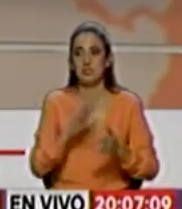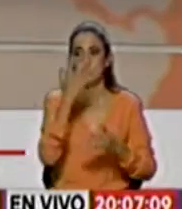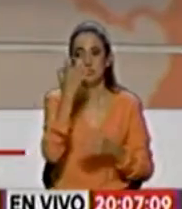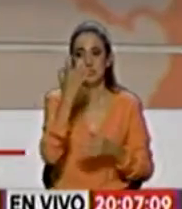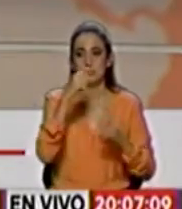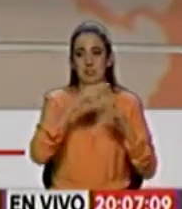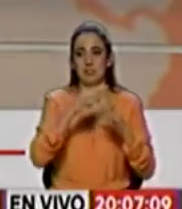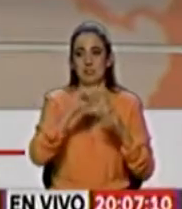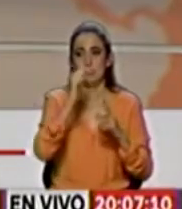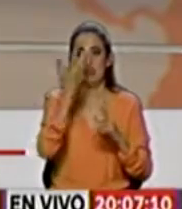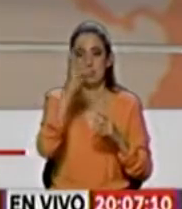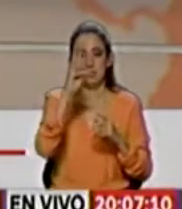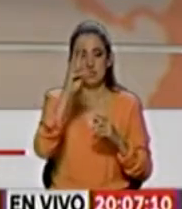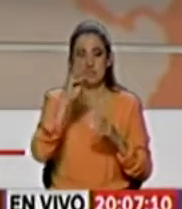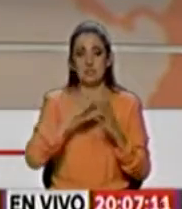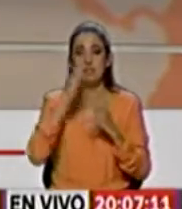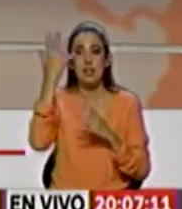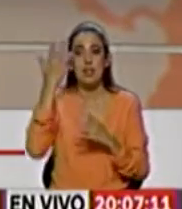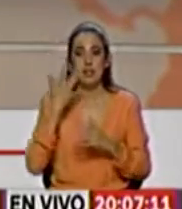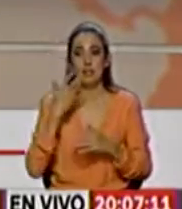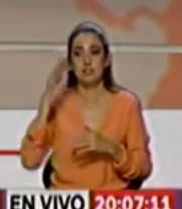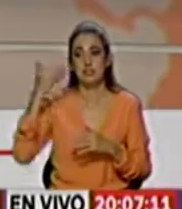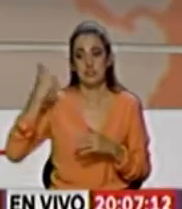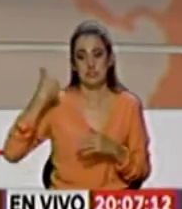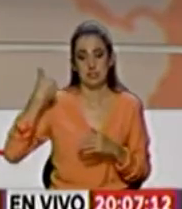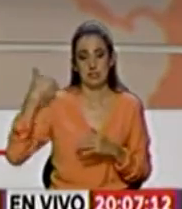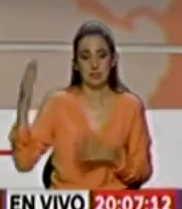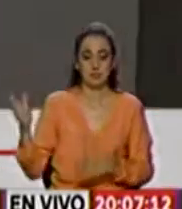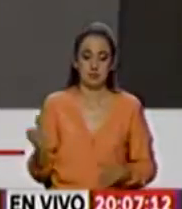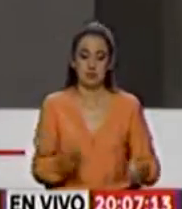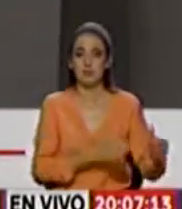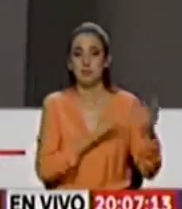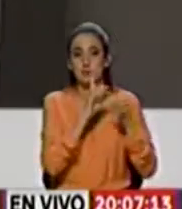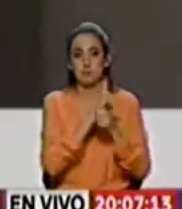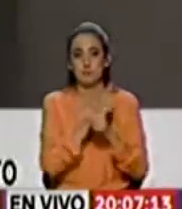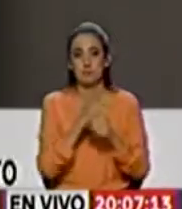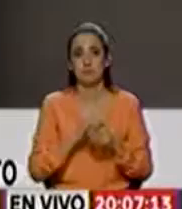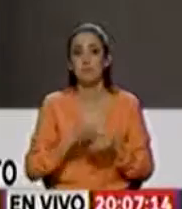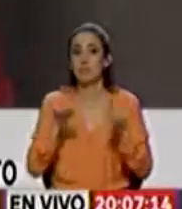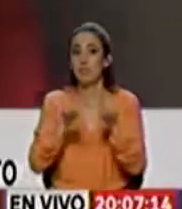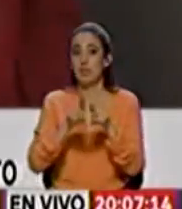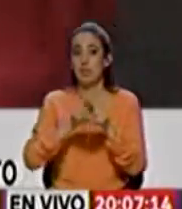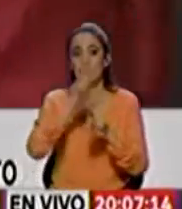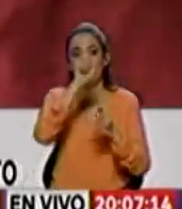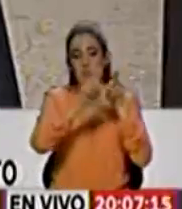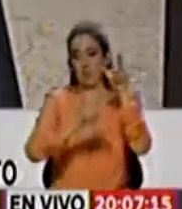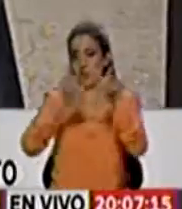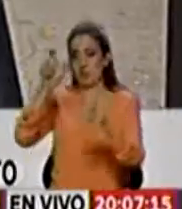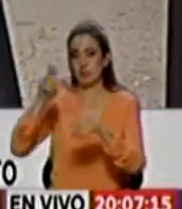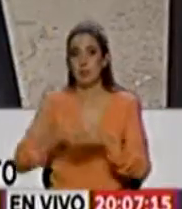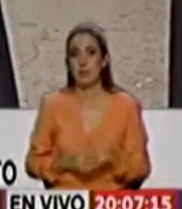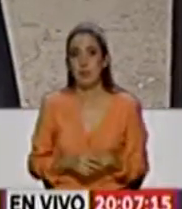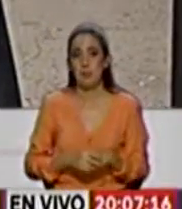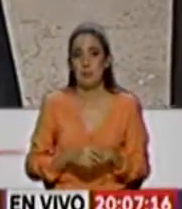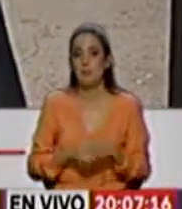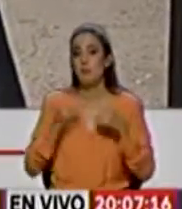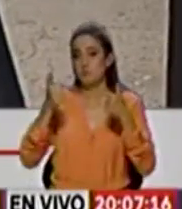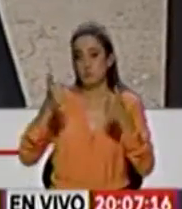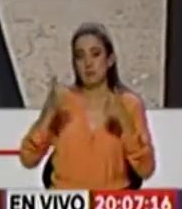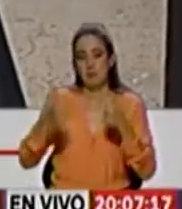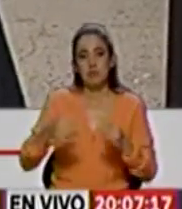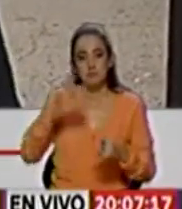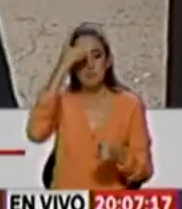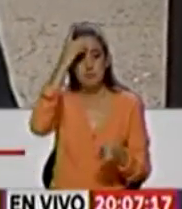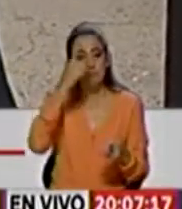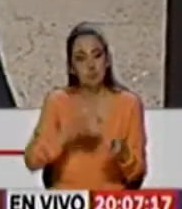30 días de diferencia que iban a ser a costa del usuario. Lo mismo opina la ciudadanía en las calles. Y me parece muy bien la decisión